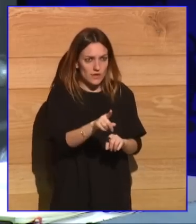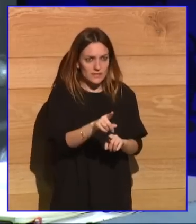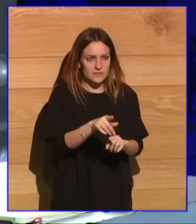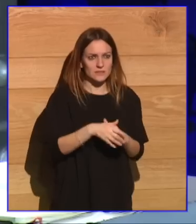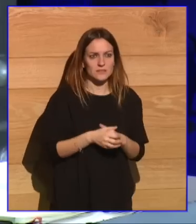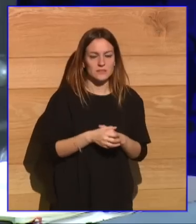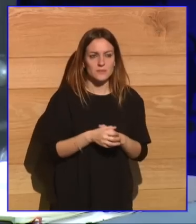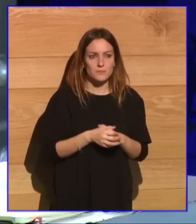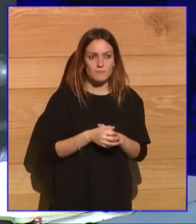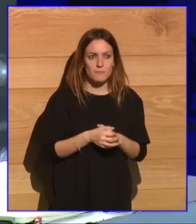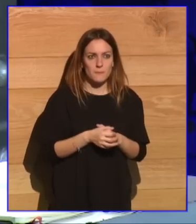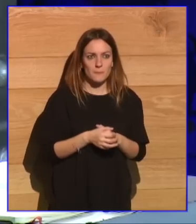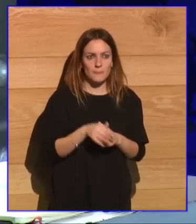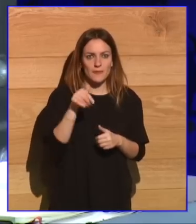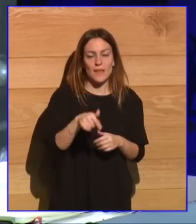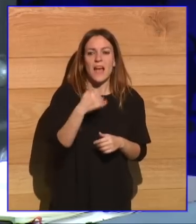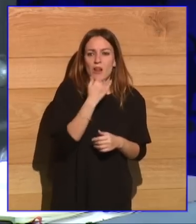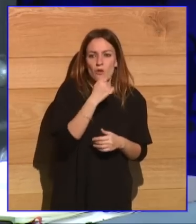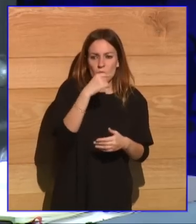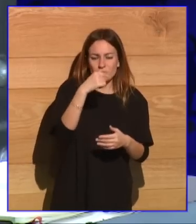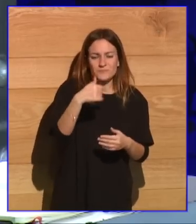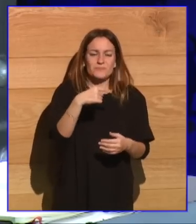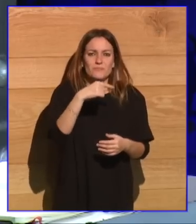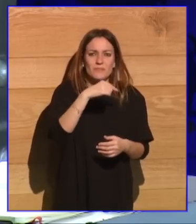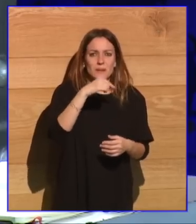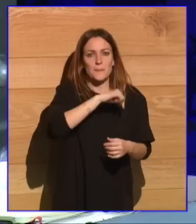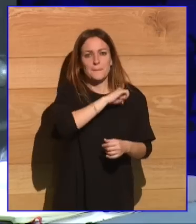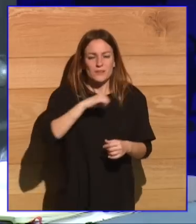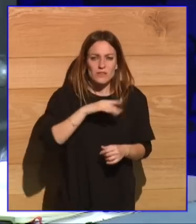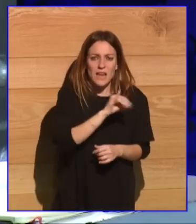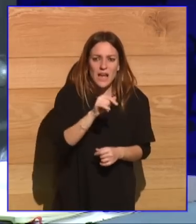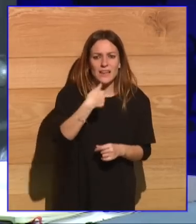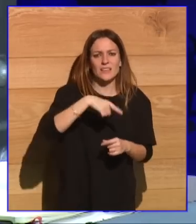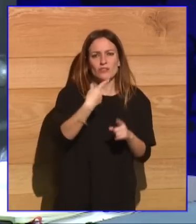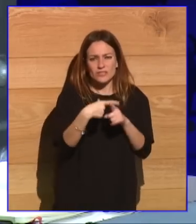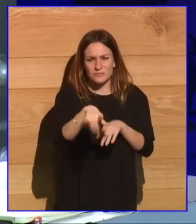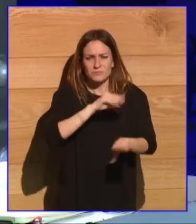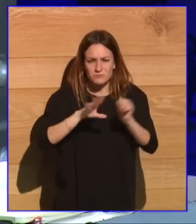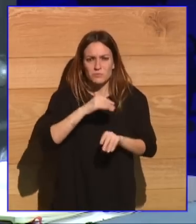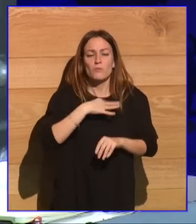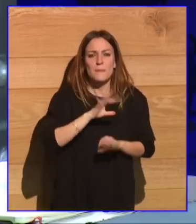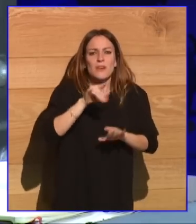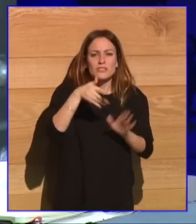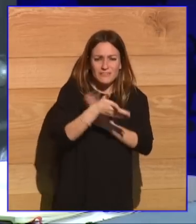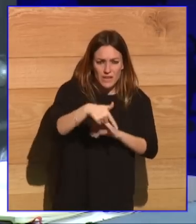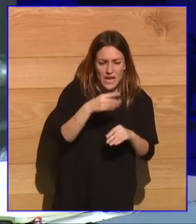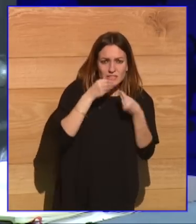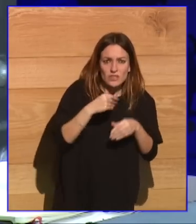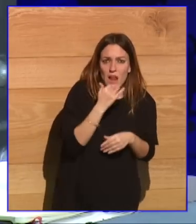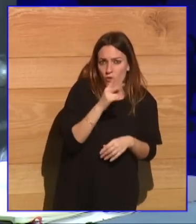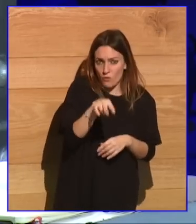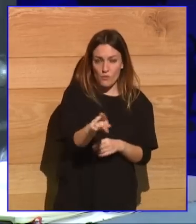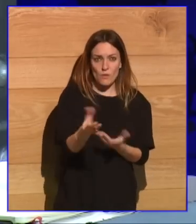un fondo personal y del que se pueden deducir significados y resonancias, pero no es la historia de algo, no es